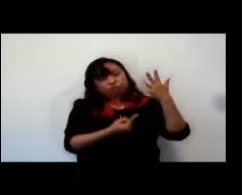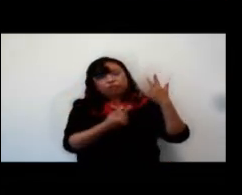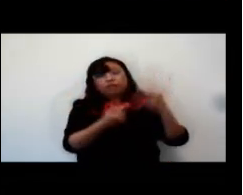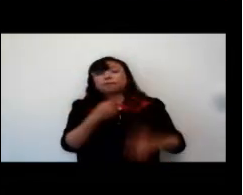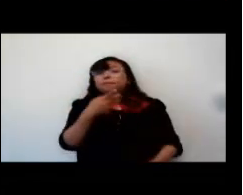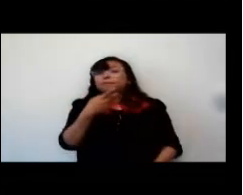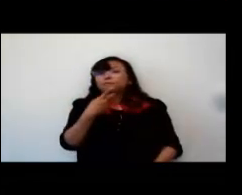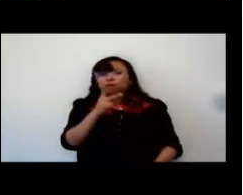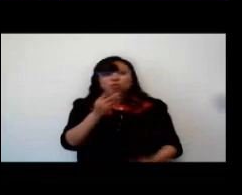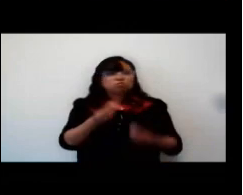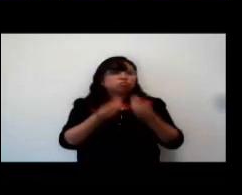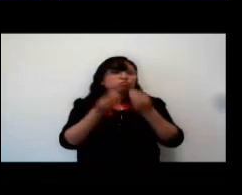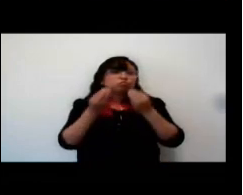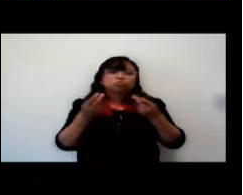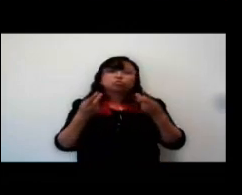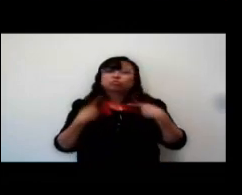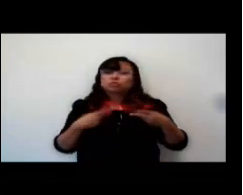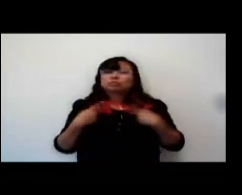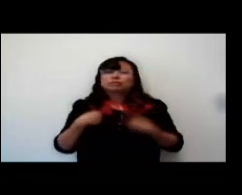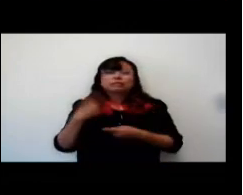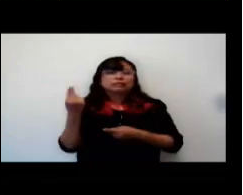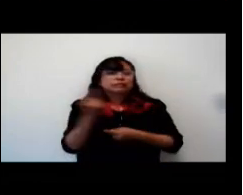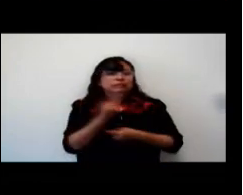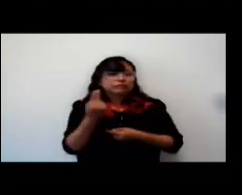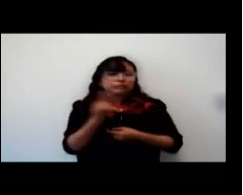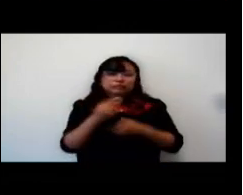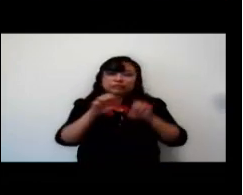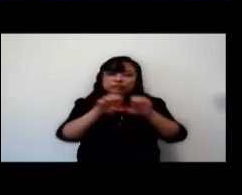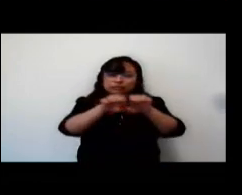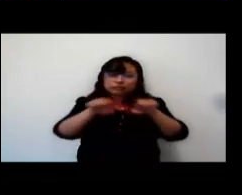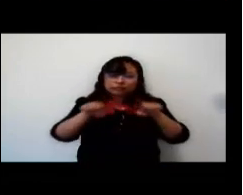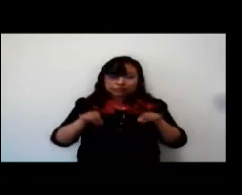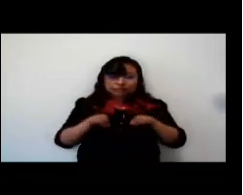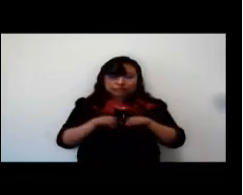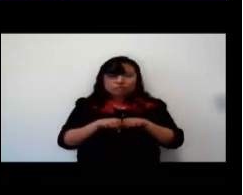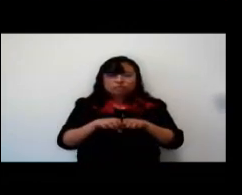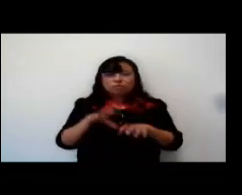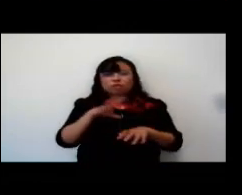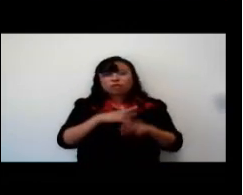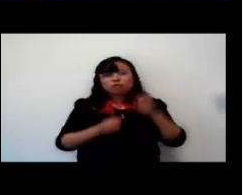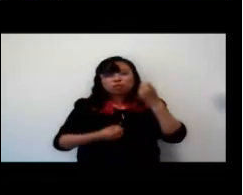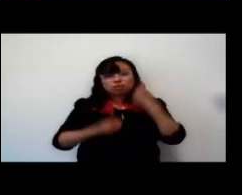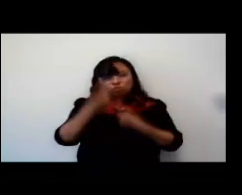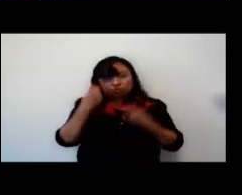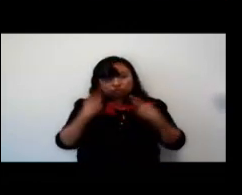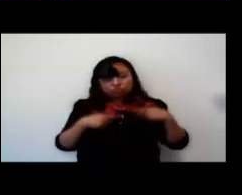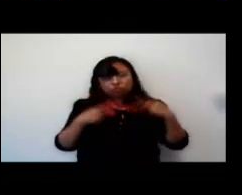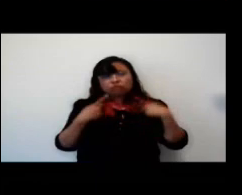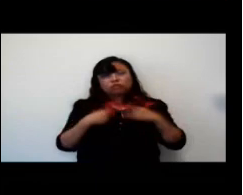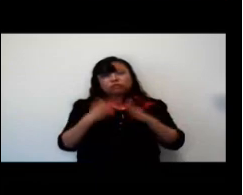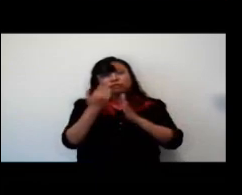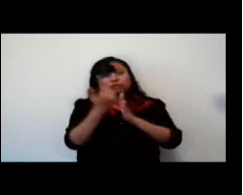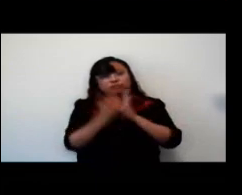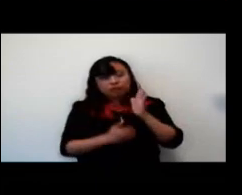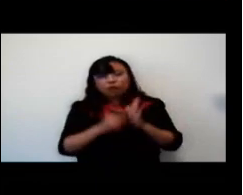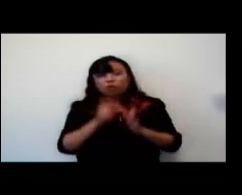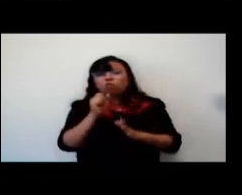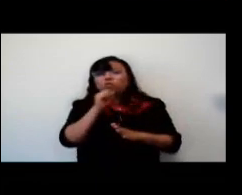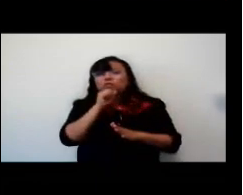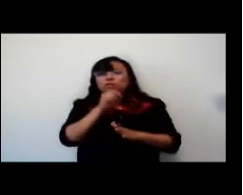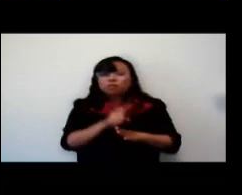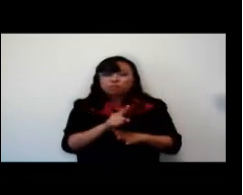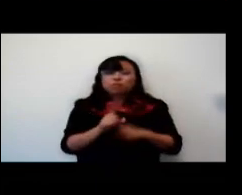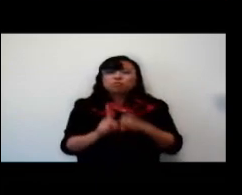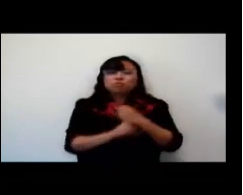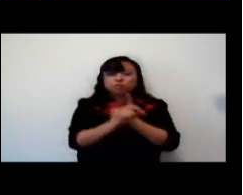del equipo para pacientes cuya audición es baja y pacientes cuya audición es baja y su visión también es baja, es decir,